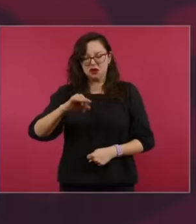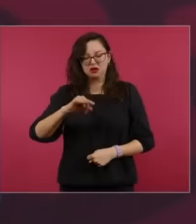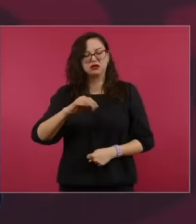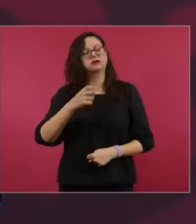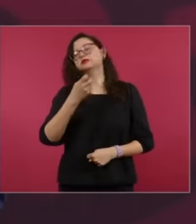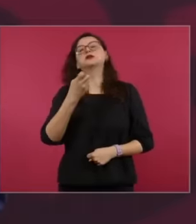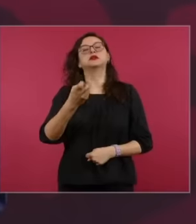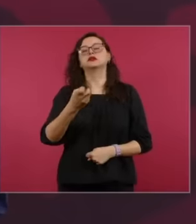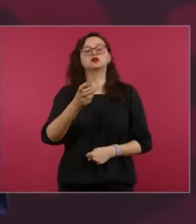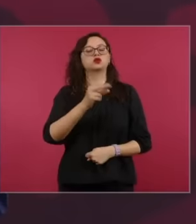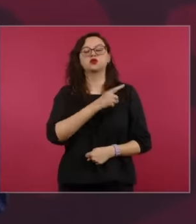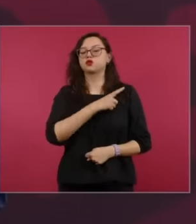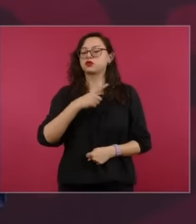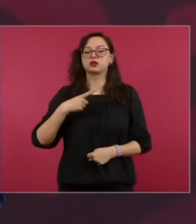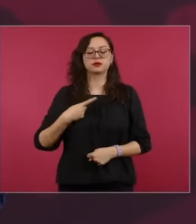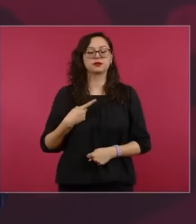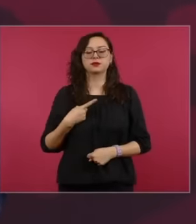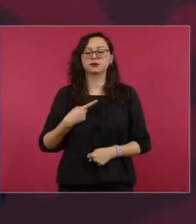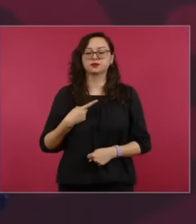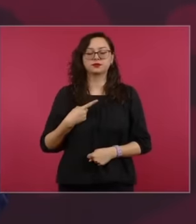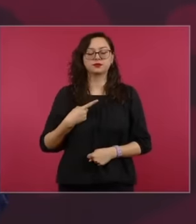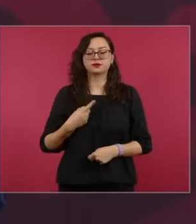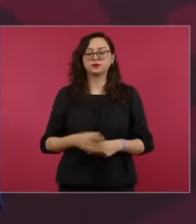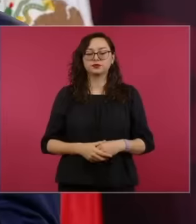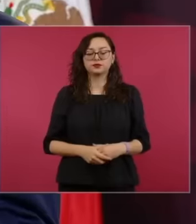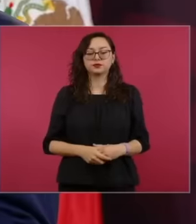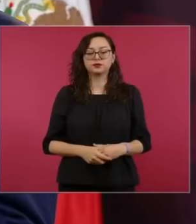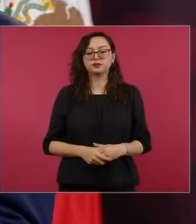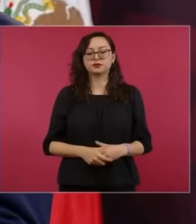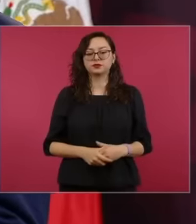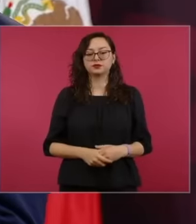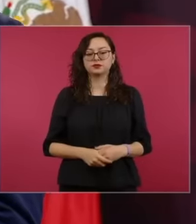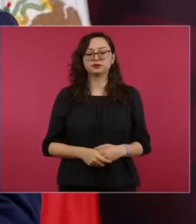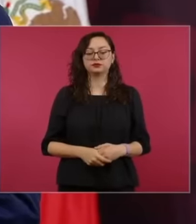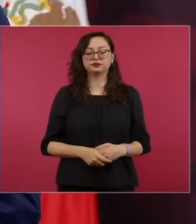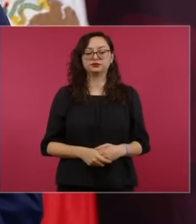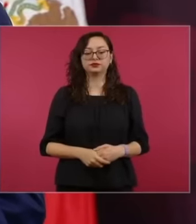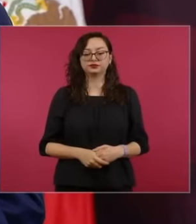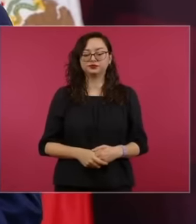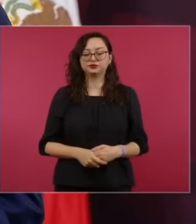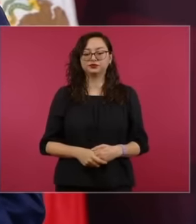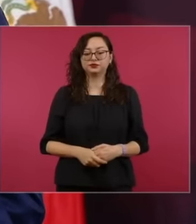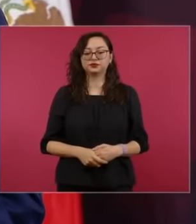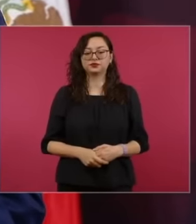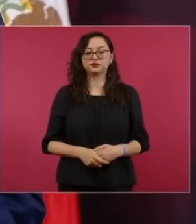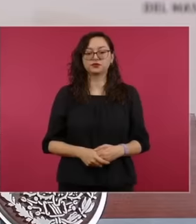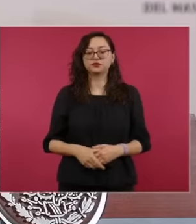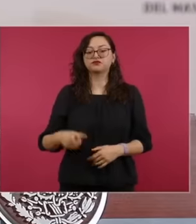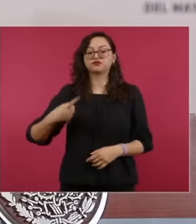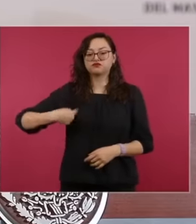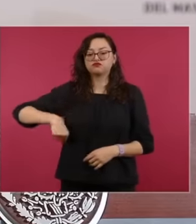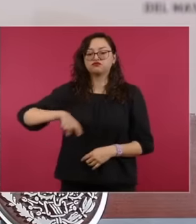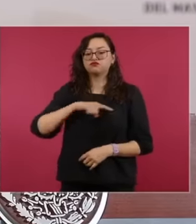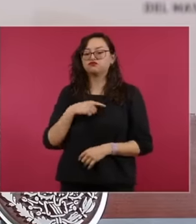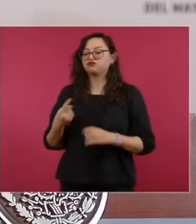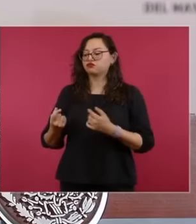Nosotros cuidamos mucho durante toda nuestra trayectoria y miren el